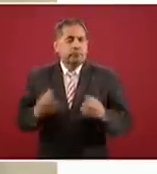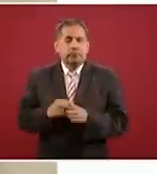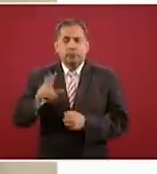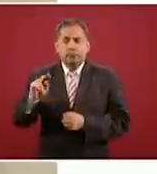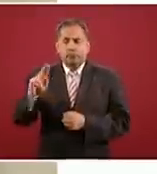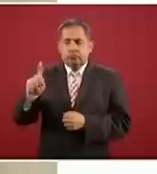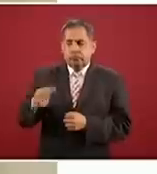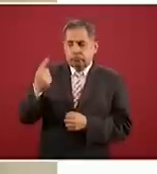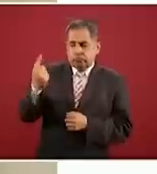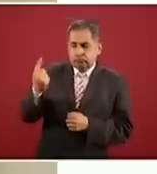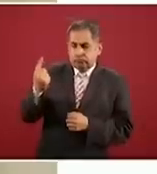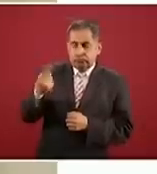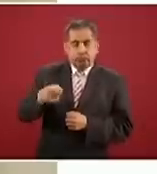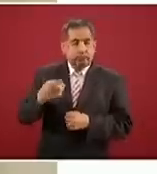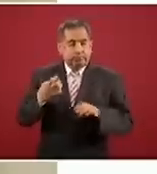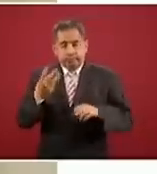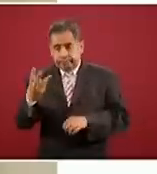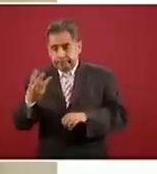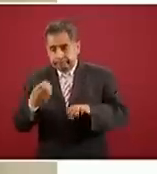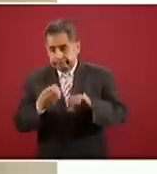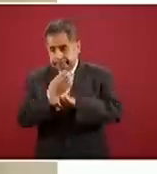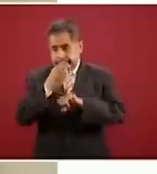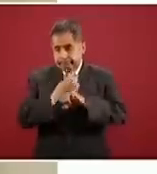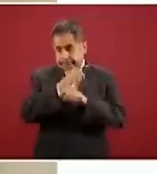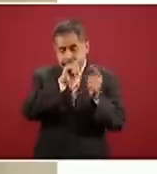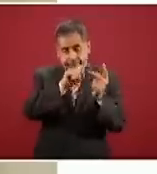81 en estos tres estados que fue